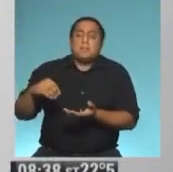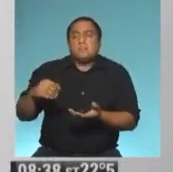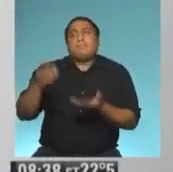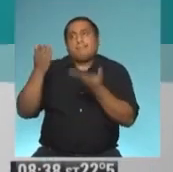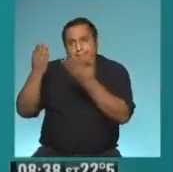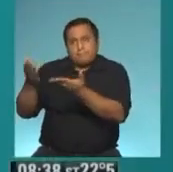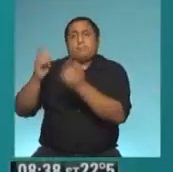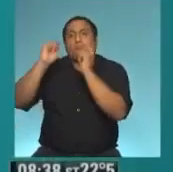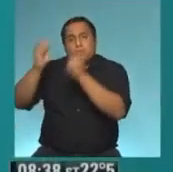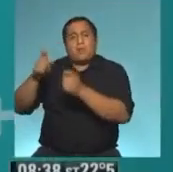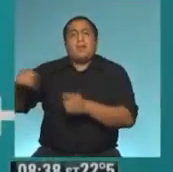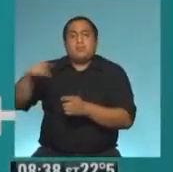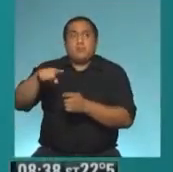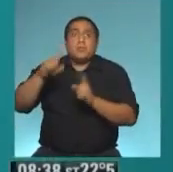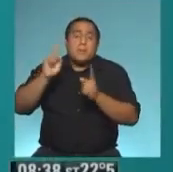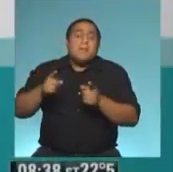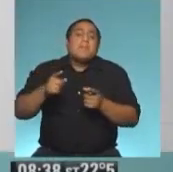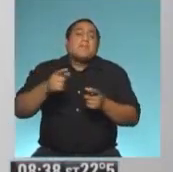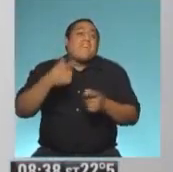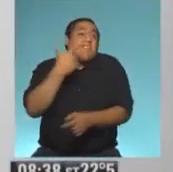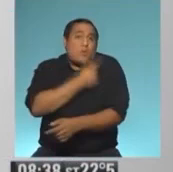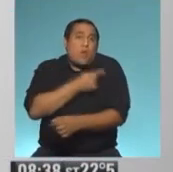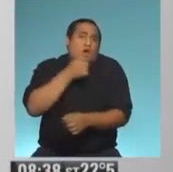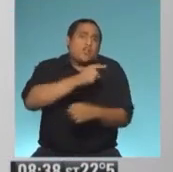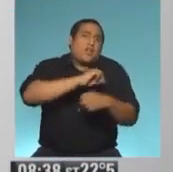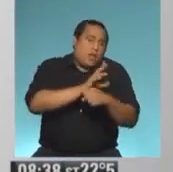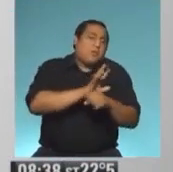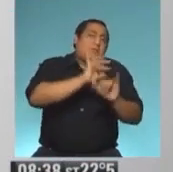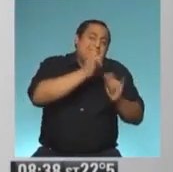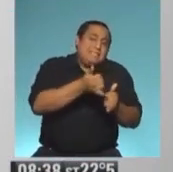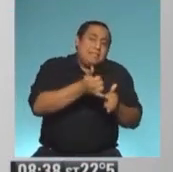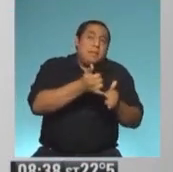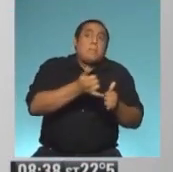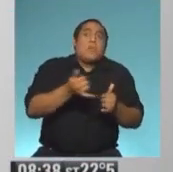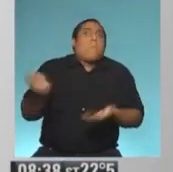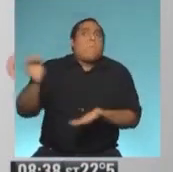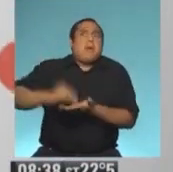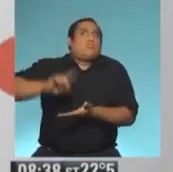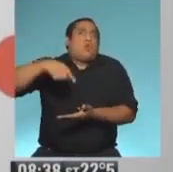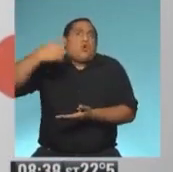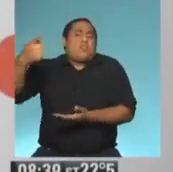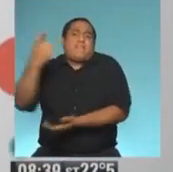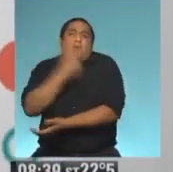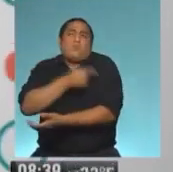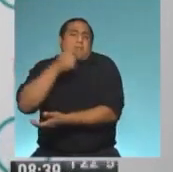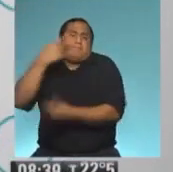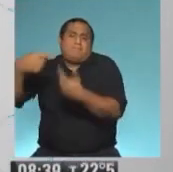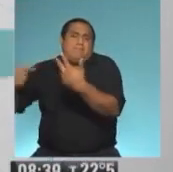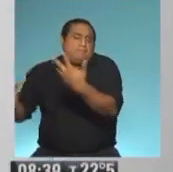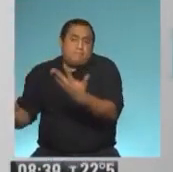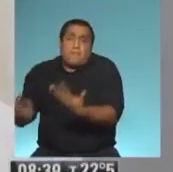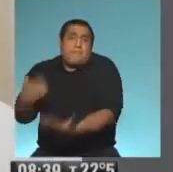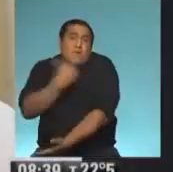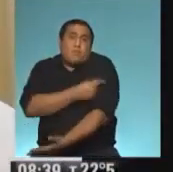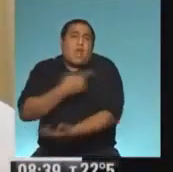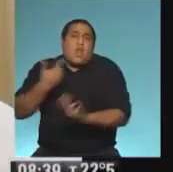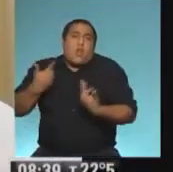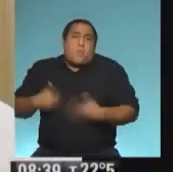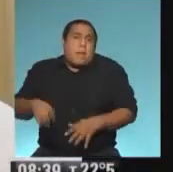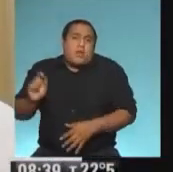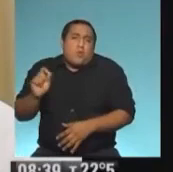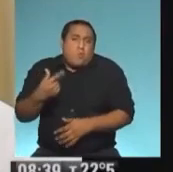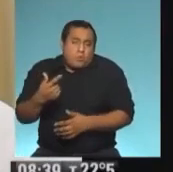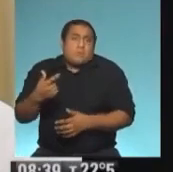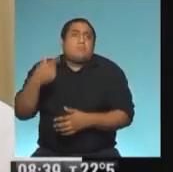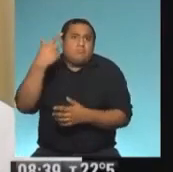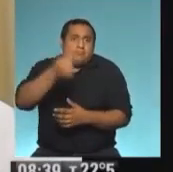Es otra complejidad esta campaña, porque hemos perdido terreno en la pandemia con las vacunas habituales, y tenemos